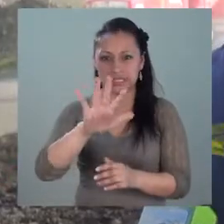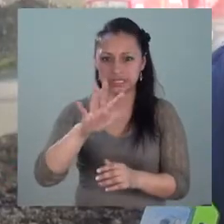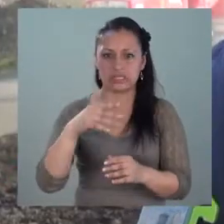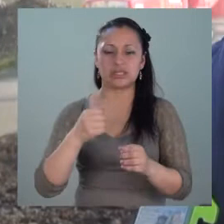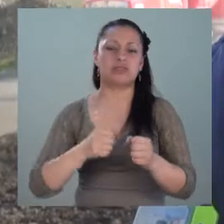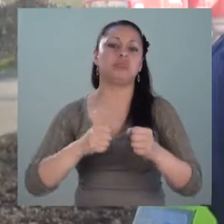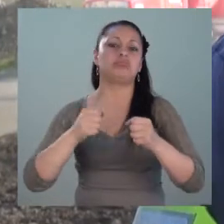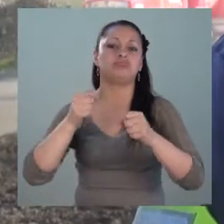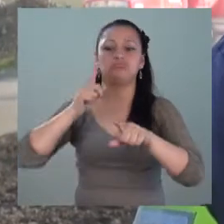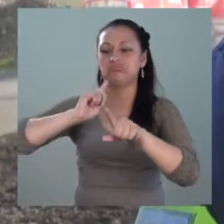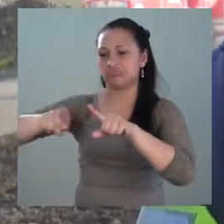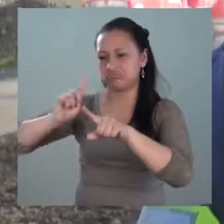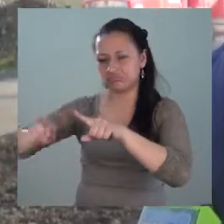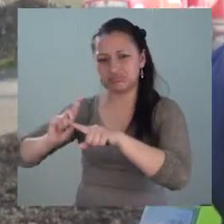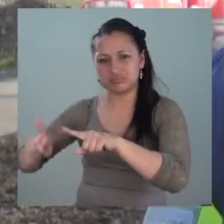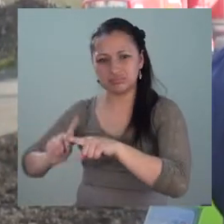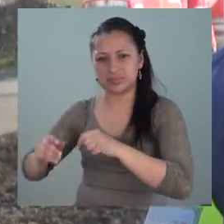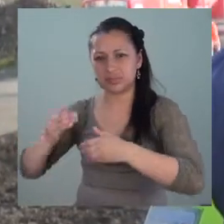2015,